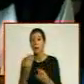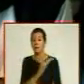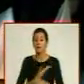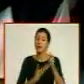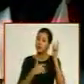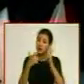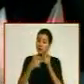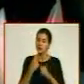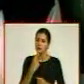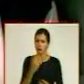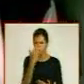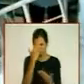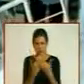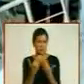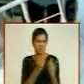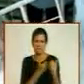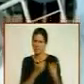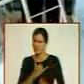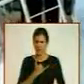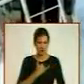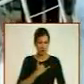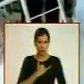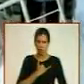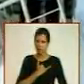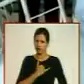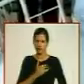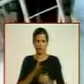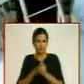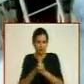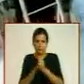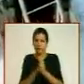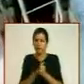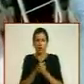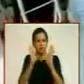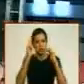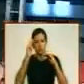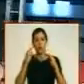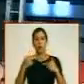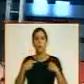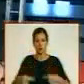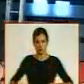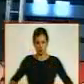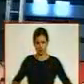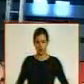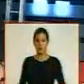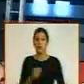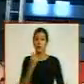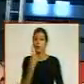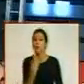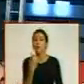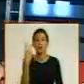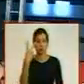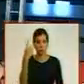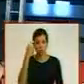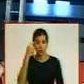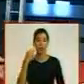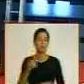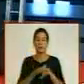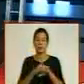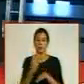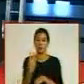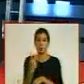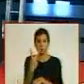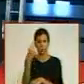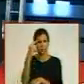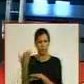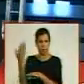asegura mantenerse al frente de las labores humanitarias que se desarrollan en el lugar. Y a dos días de este accidente en una de